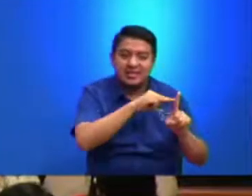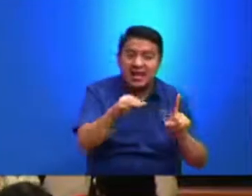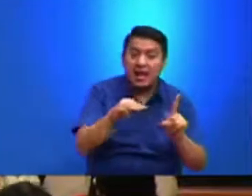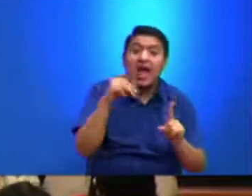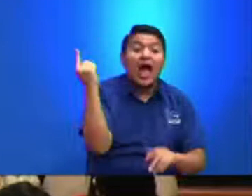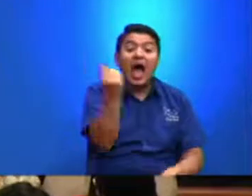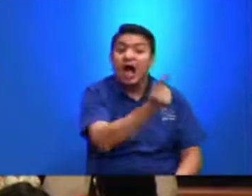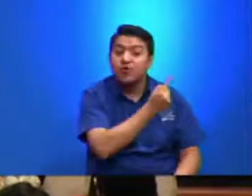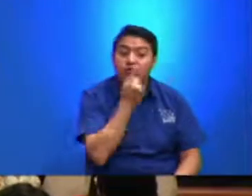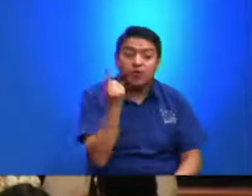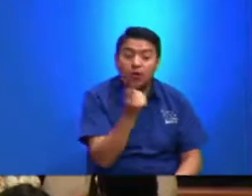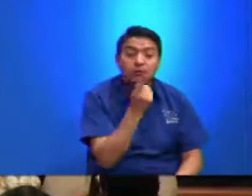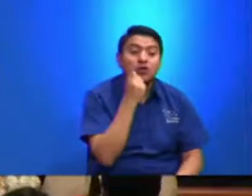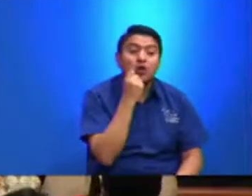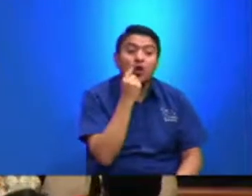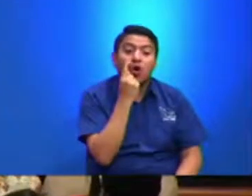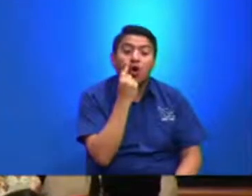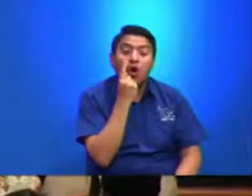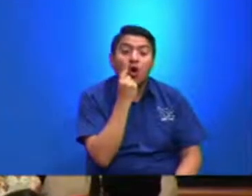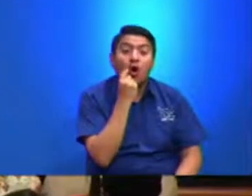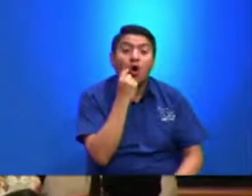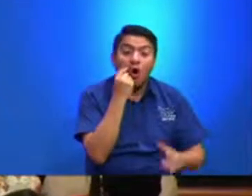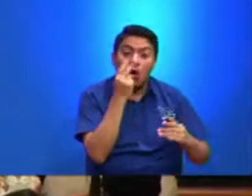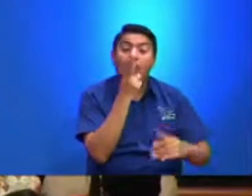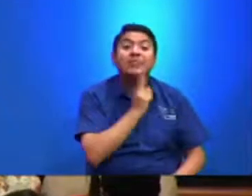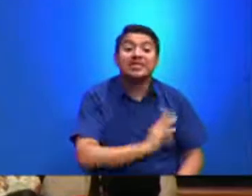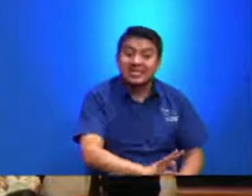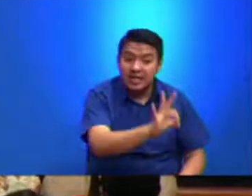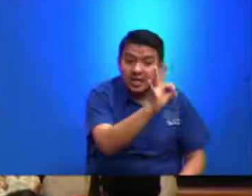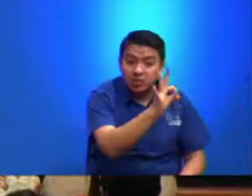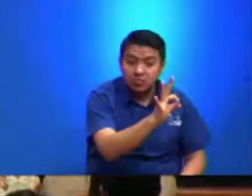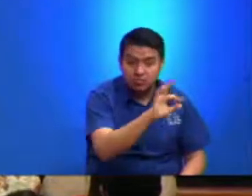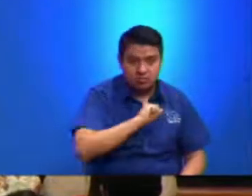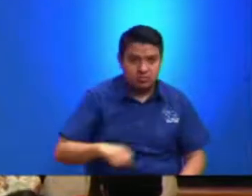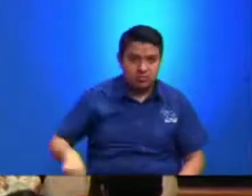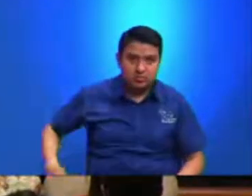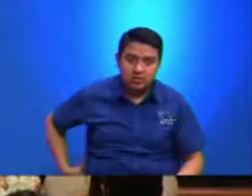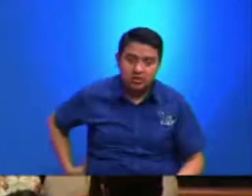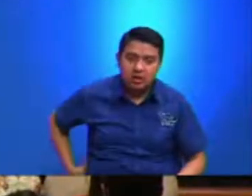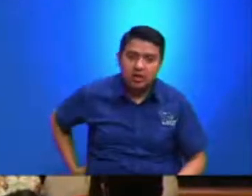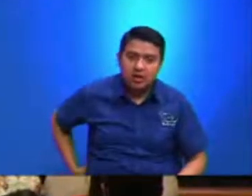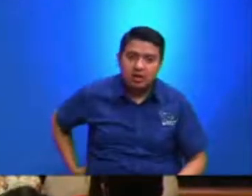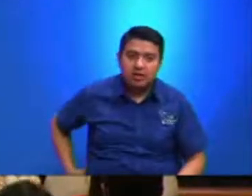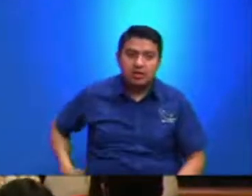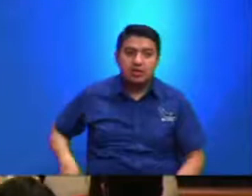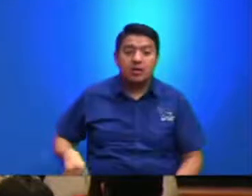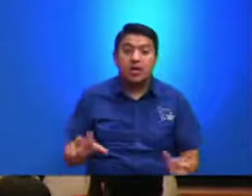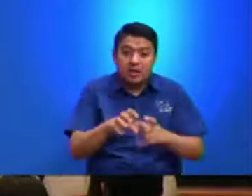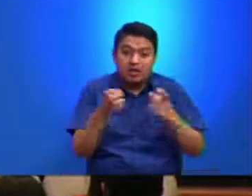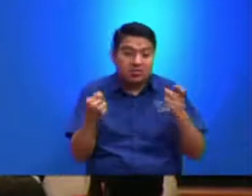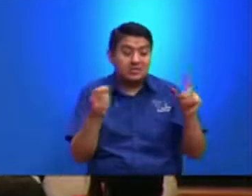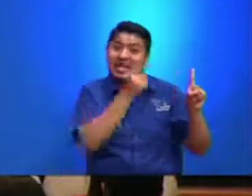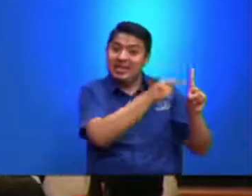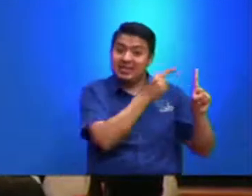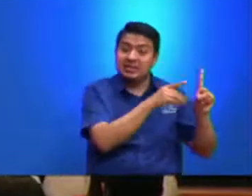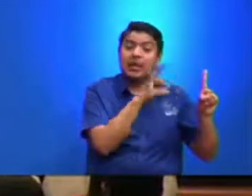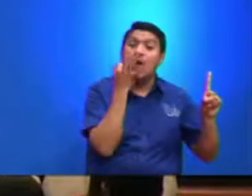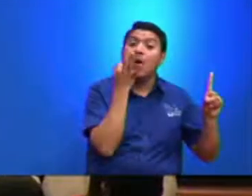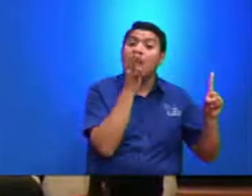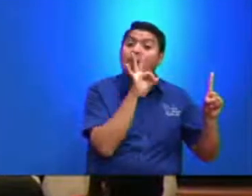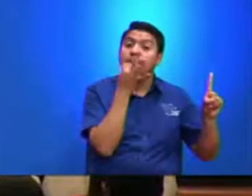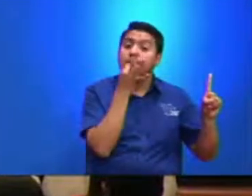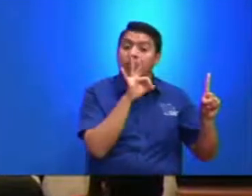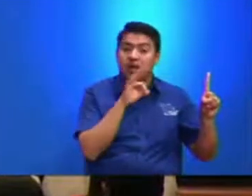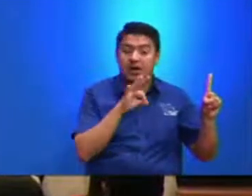que 8 años, si mal no recuerdo, o 7, no me recuerdo si eran 7 u 8, entonces Atalía reinaba en todo